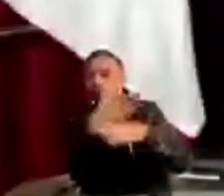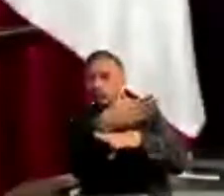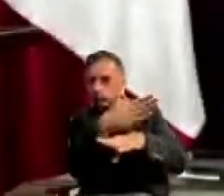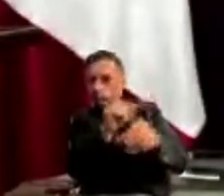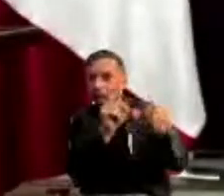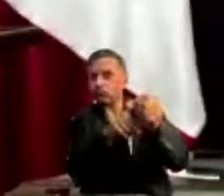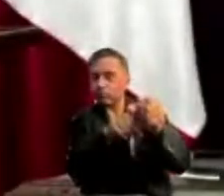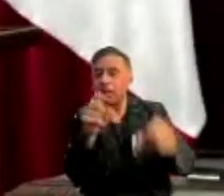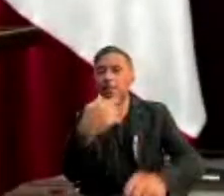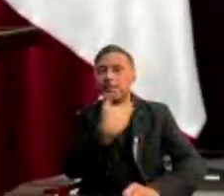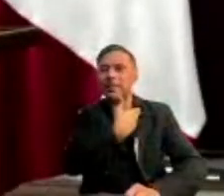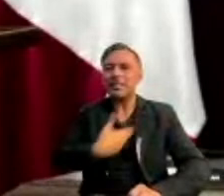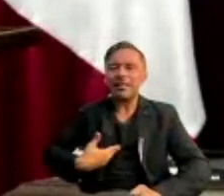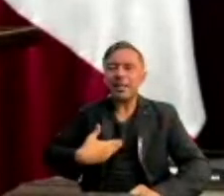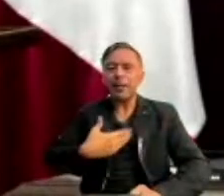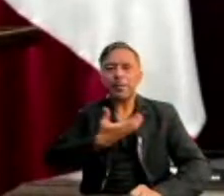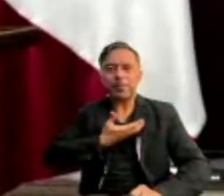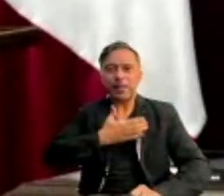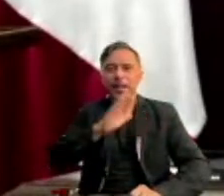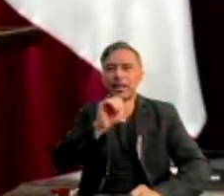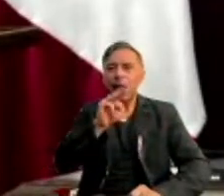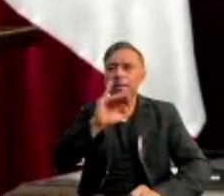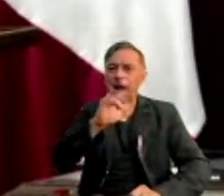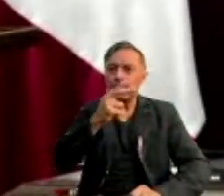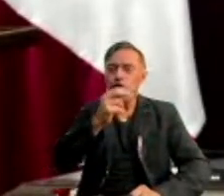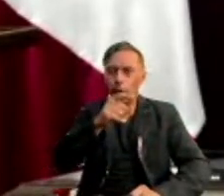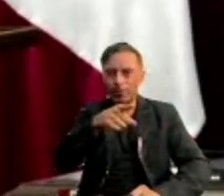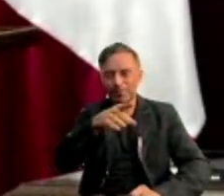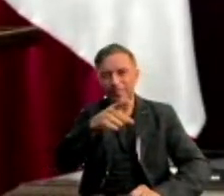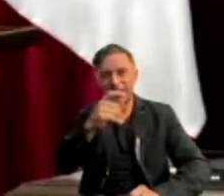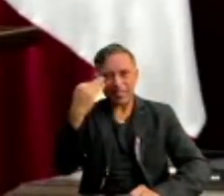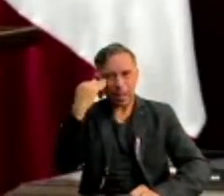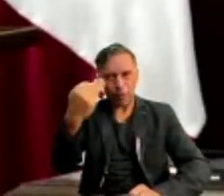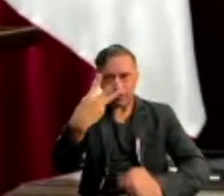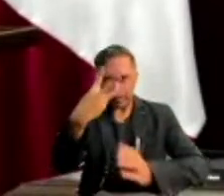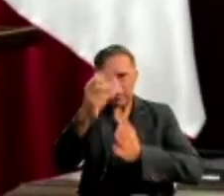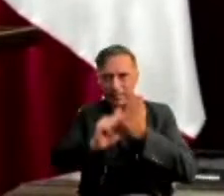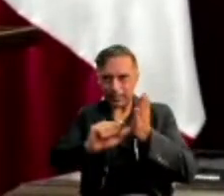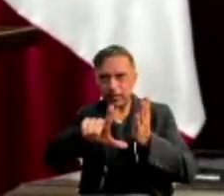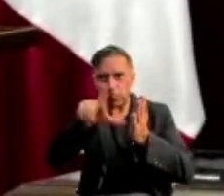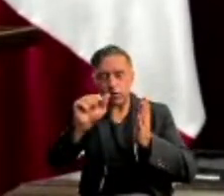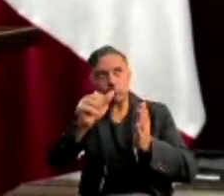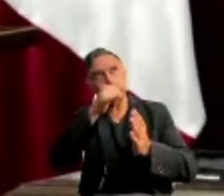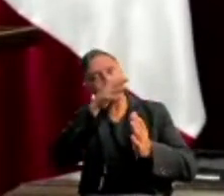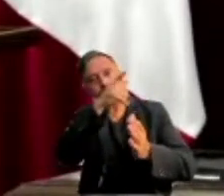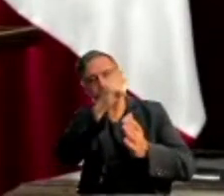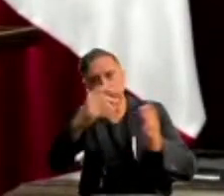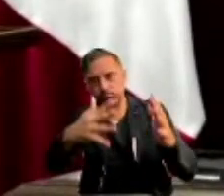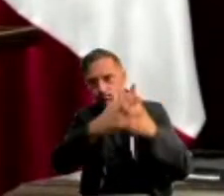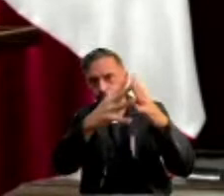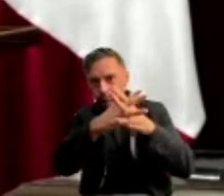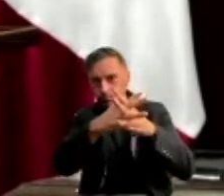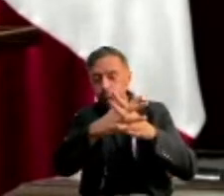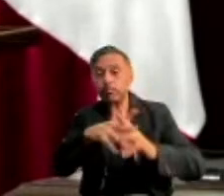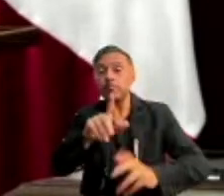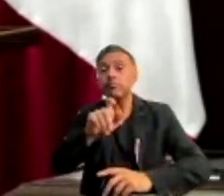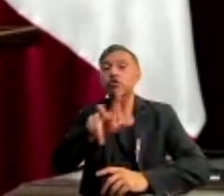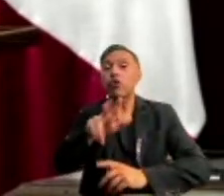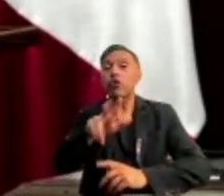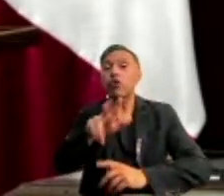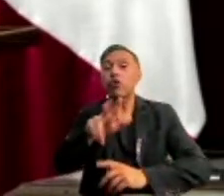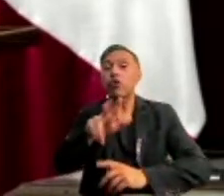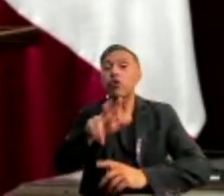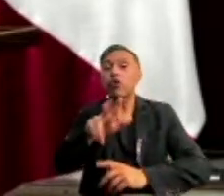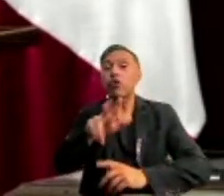guerra a los países del eje de 3 meses después. El 22 de mayo de dicho año, y lo que la evaluación de los